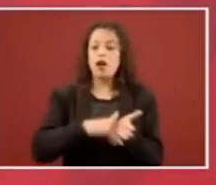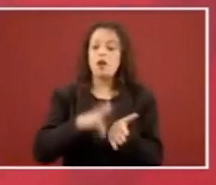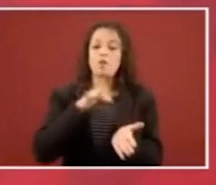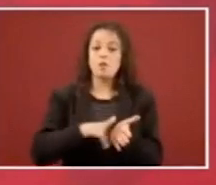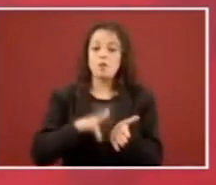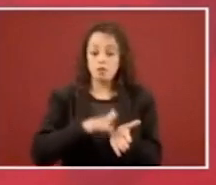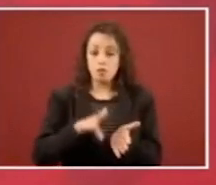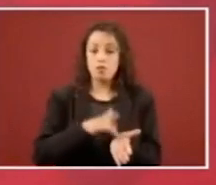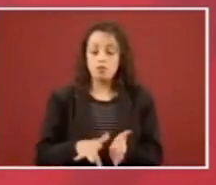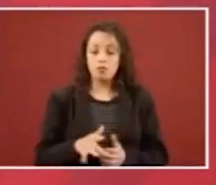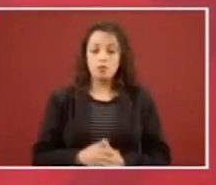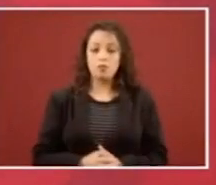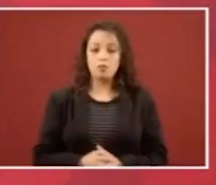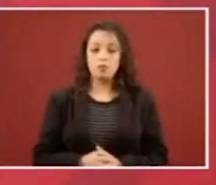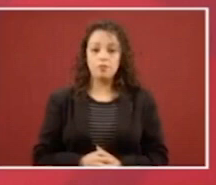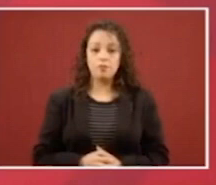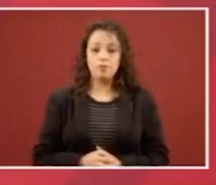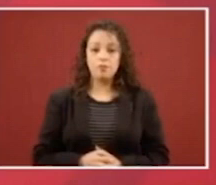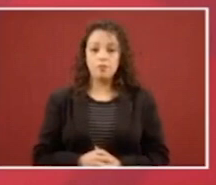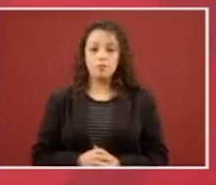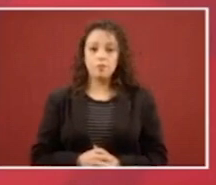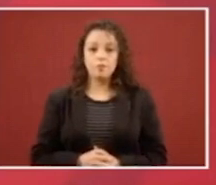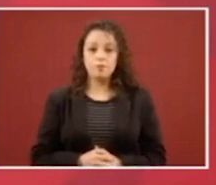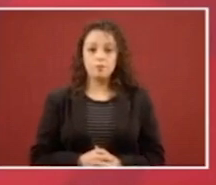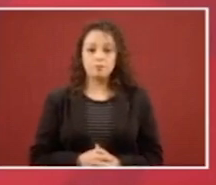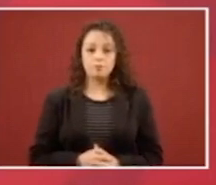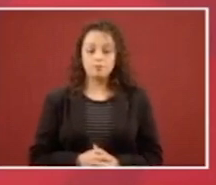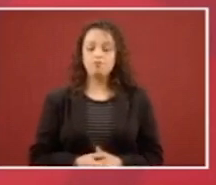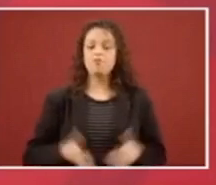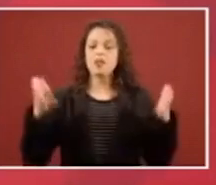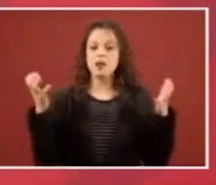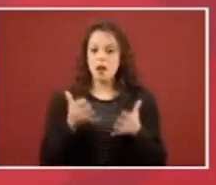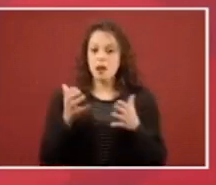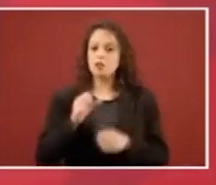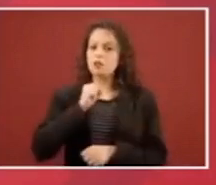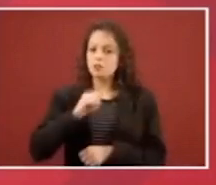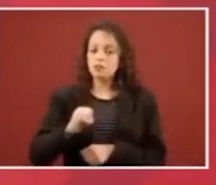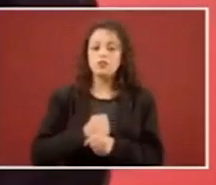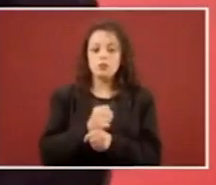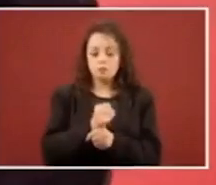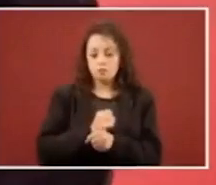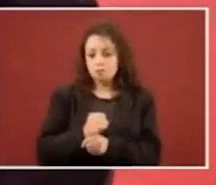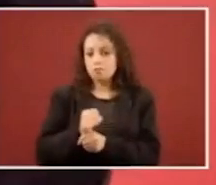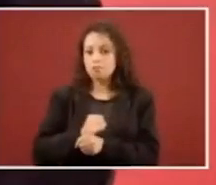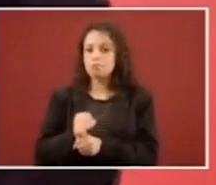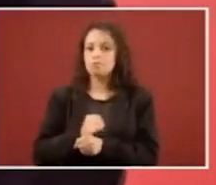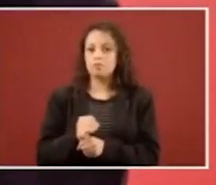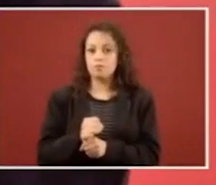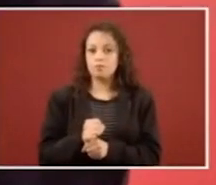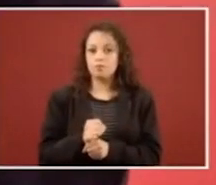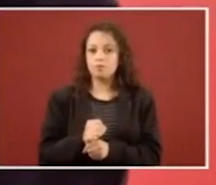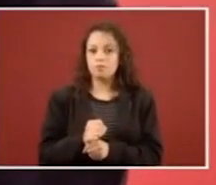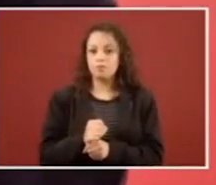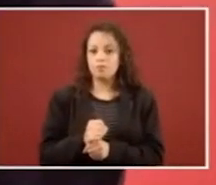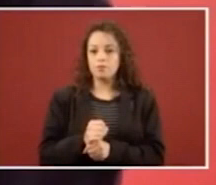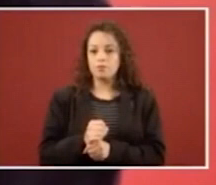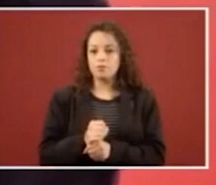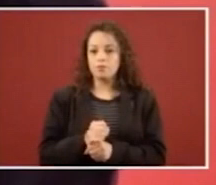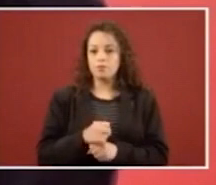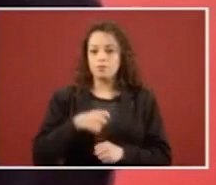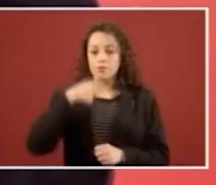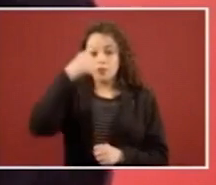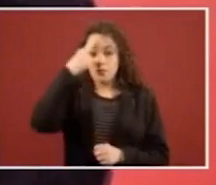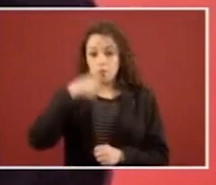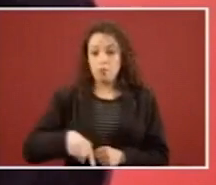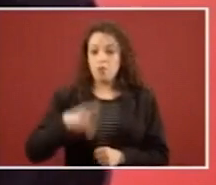que se haga la investigación, que no haya influyentismo